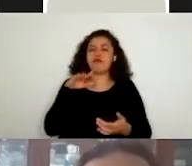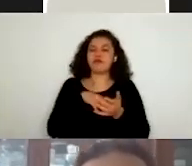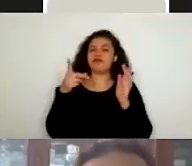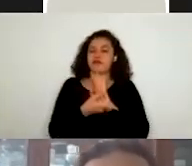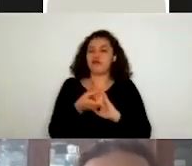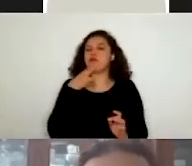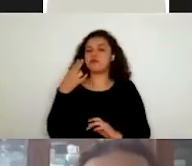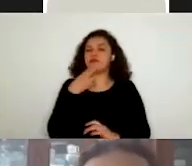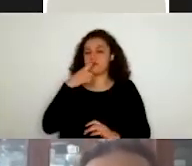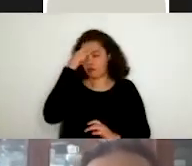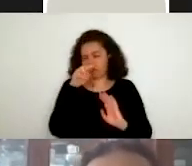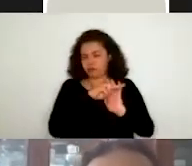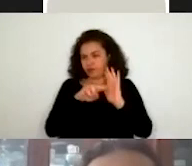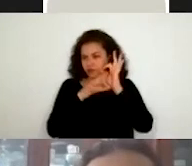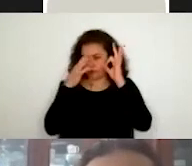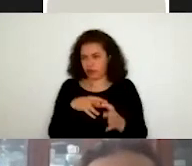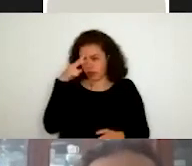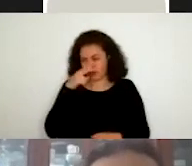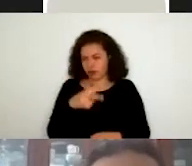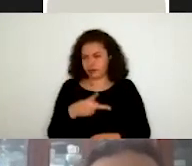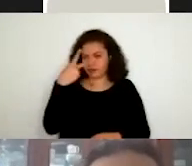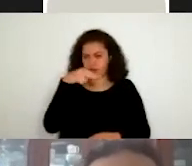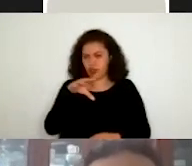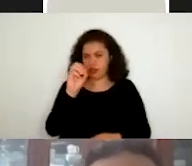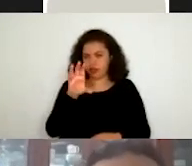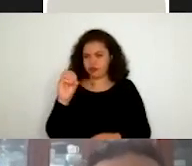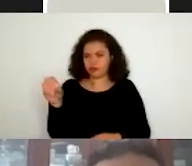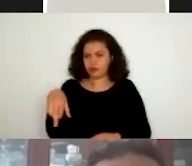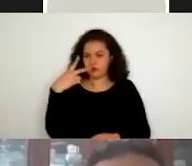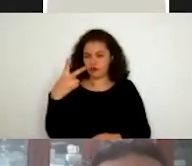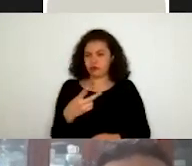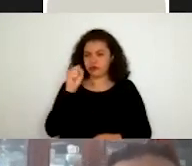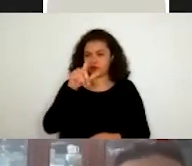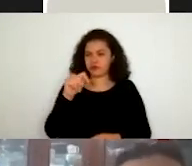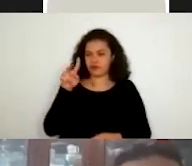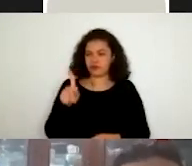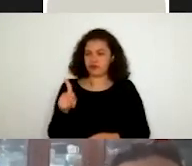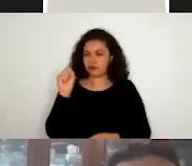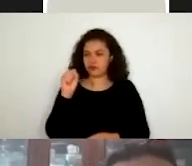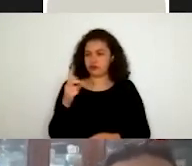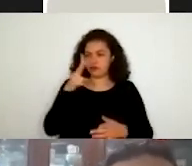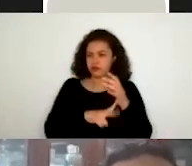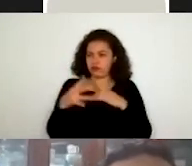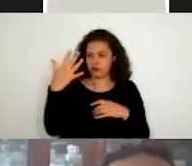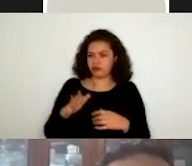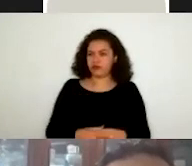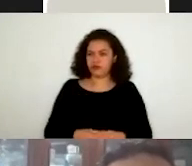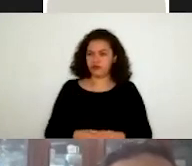establecida en la norma oficial mexicana, la NOM 002 STPS 2010. Ya la vimos.